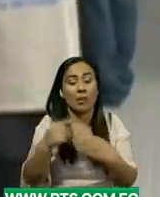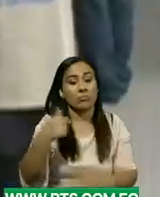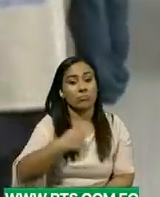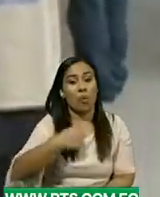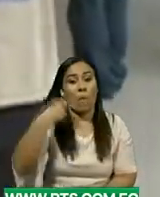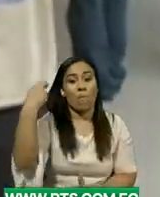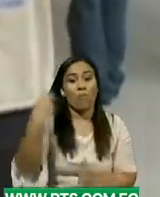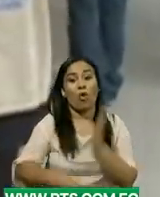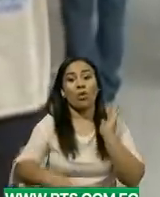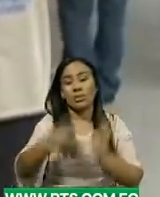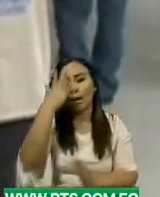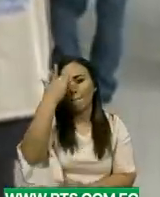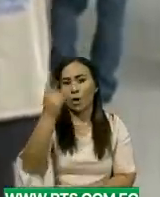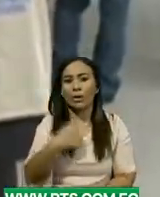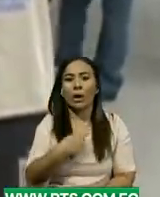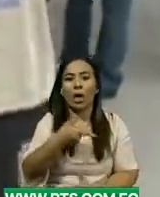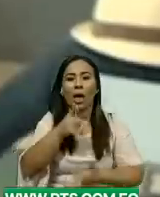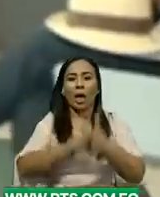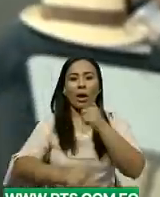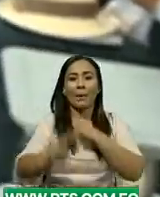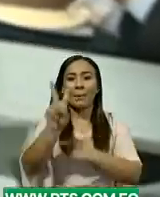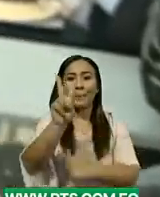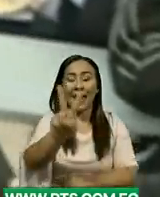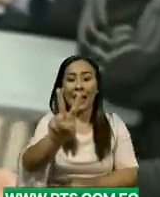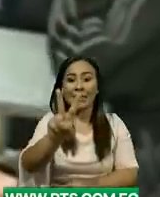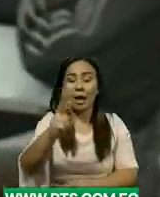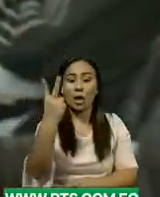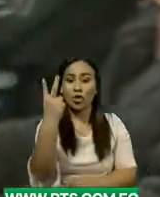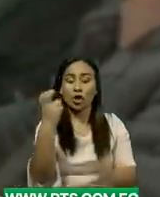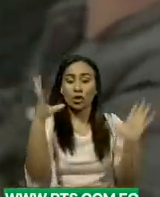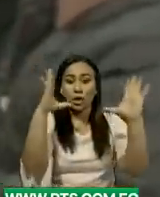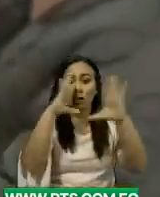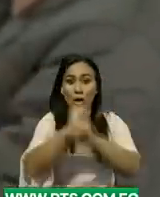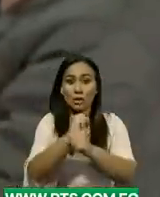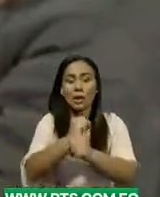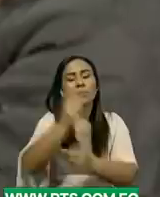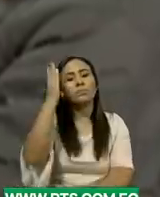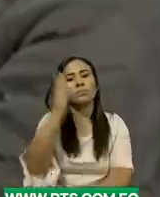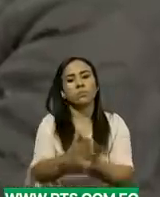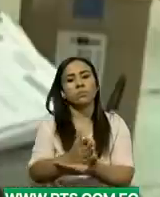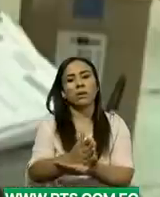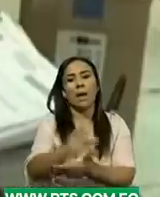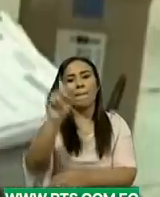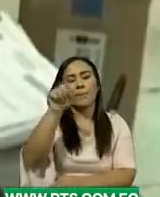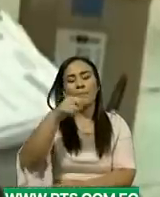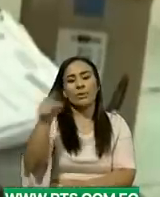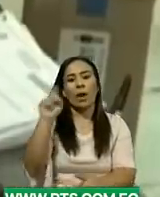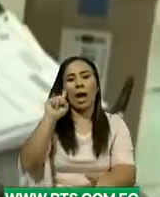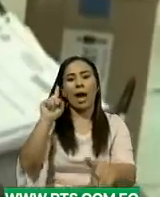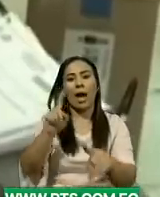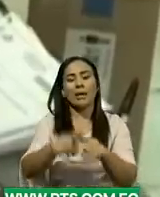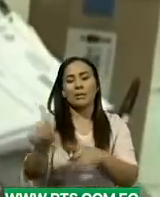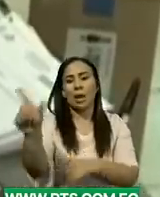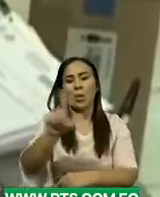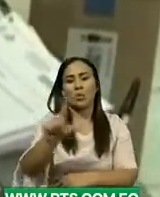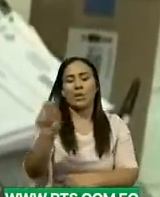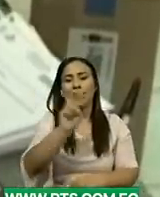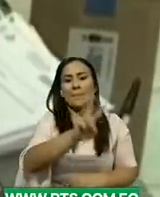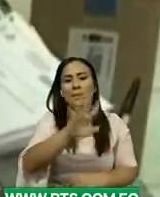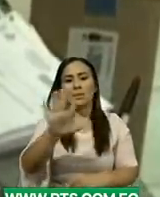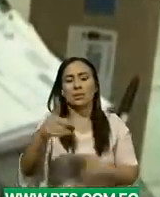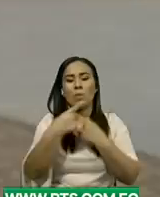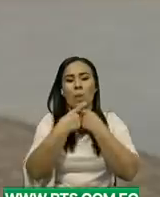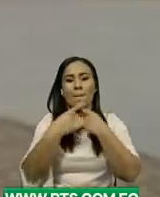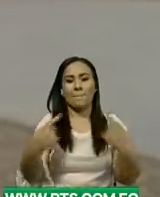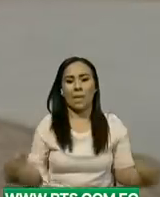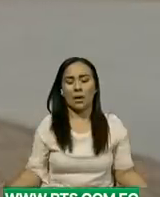Esta última medida está vigente desde las 12 del día de este viernes hasta el mediodía del próximo lunes 25 de